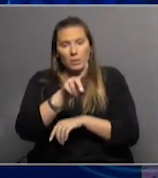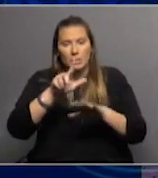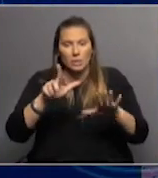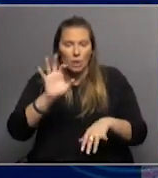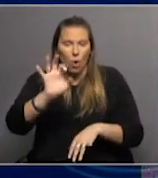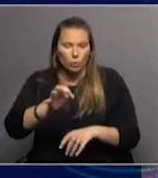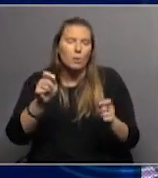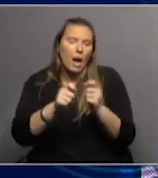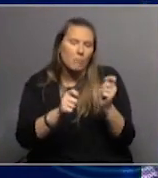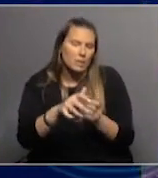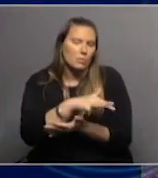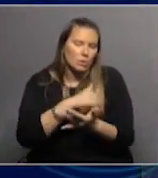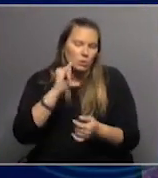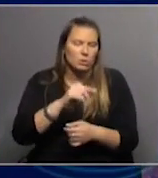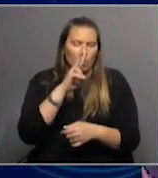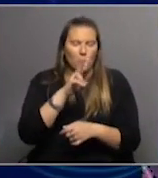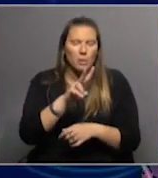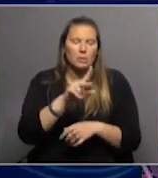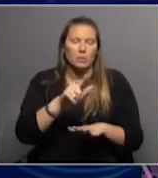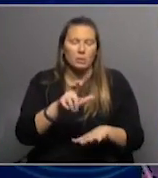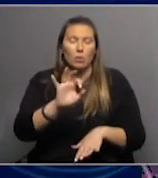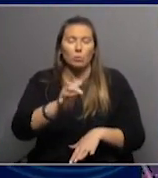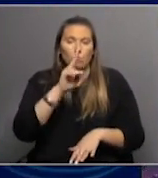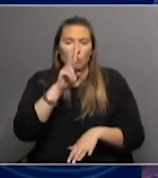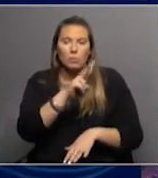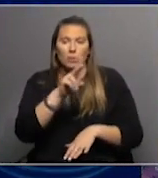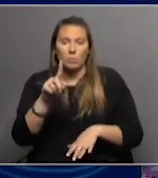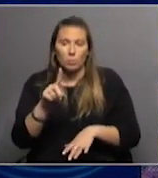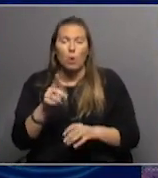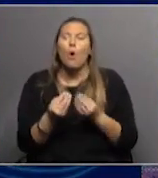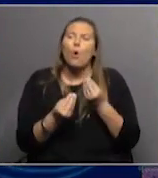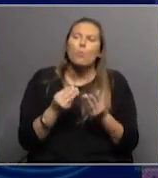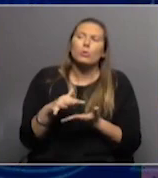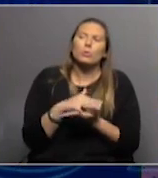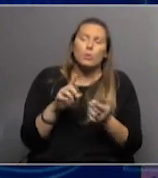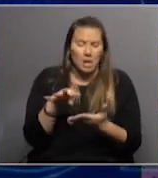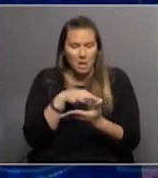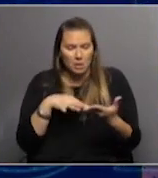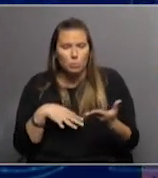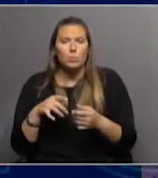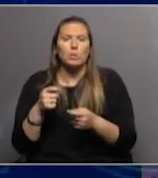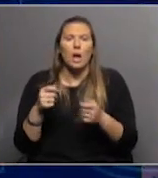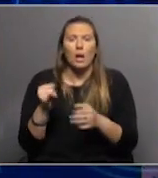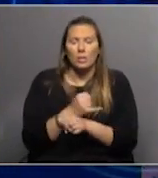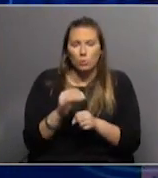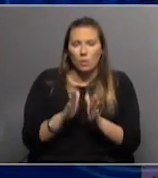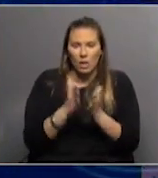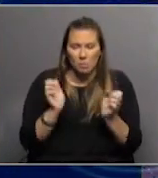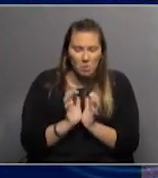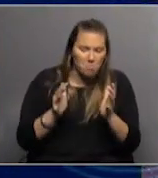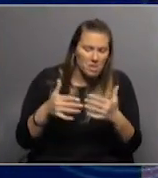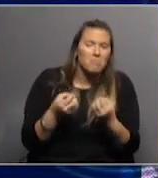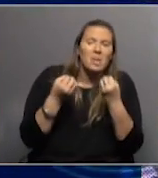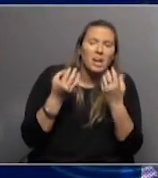todo muy cambiante, ¿no? De 2021, de cómo ha afectado a la lectura, a la industria del libro. Hubo